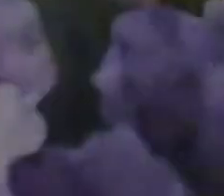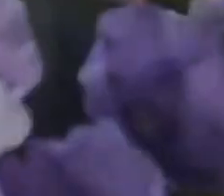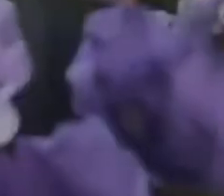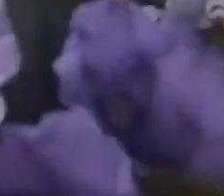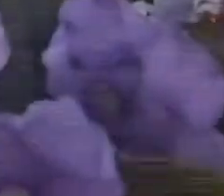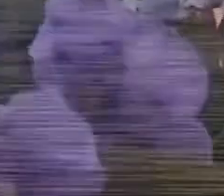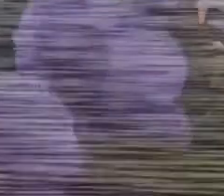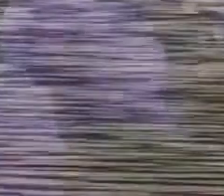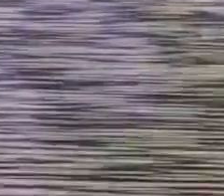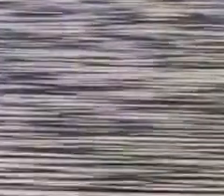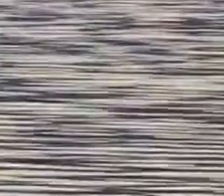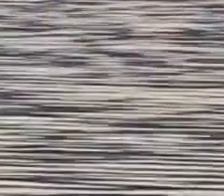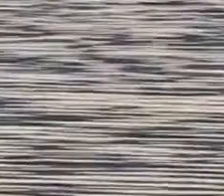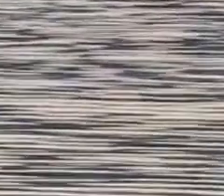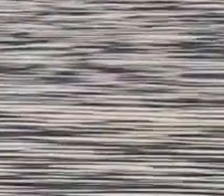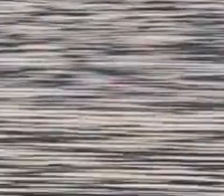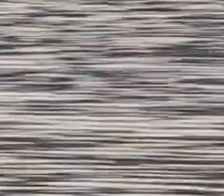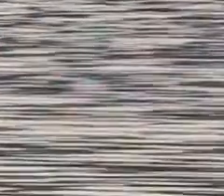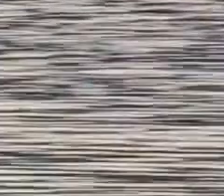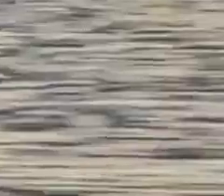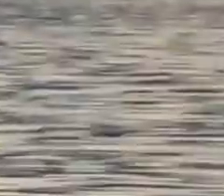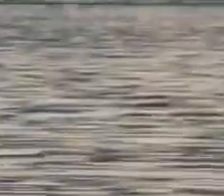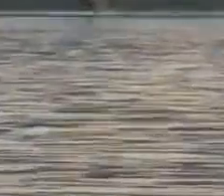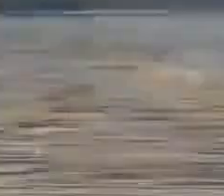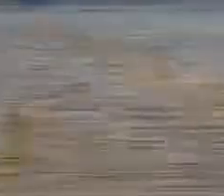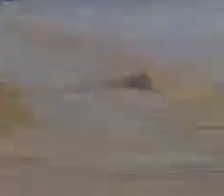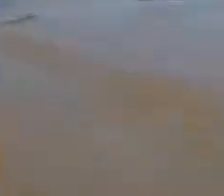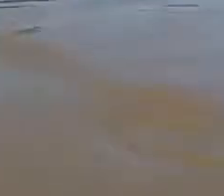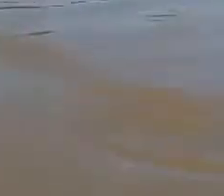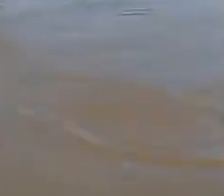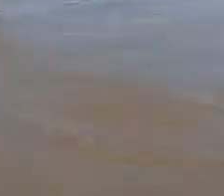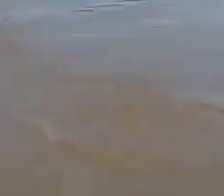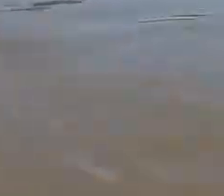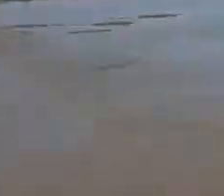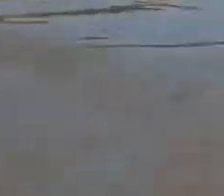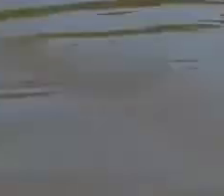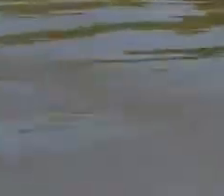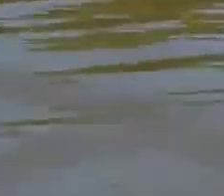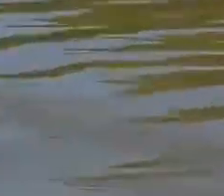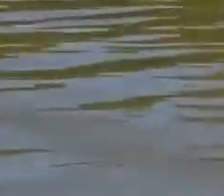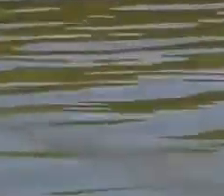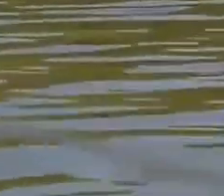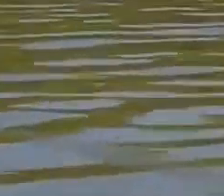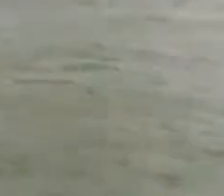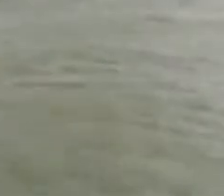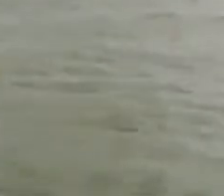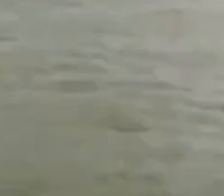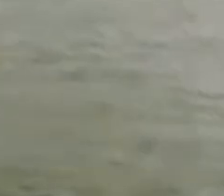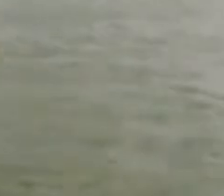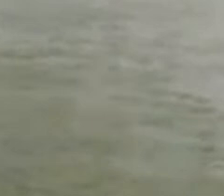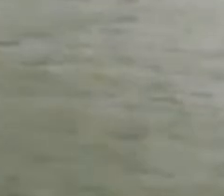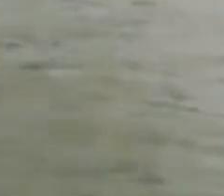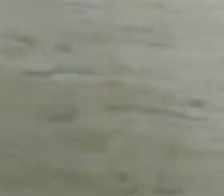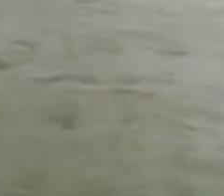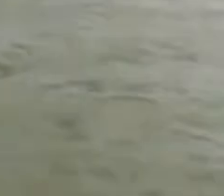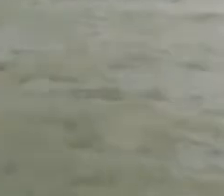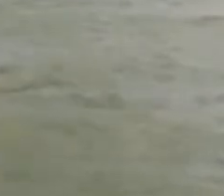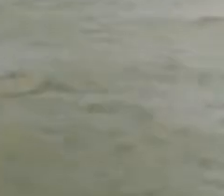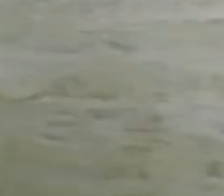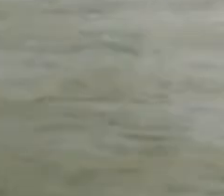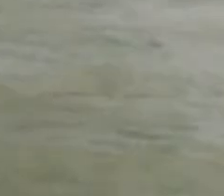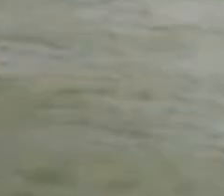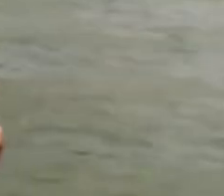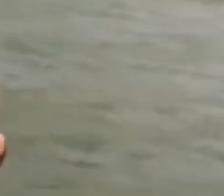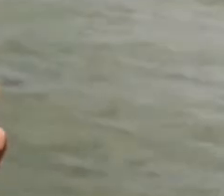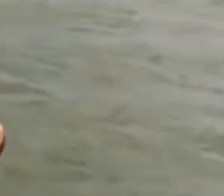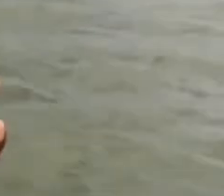usted consigue selva, consigue lagos, consigue ríos, consigue playa, consigue aves, consigue cualquier cantidad